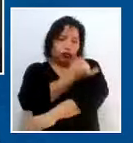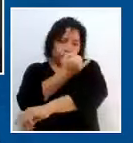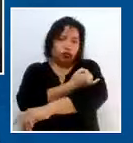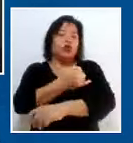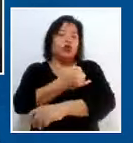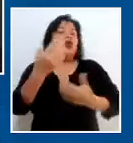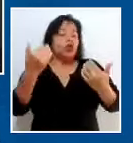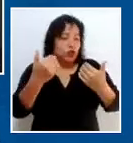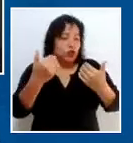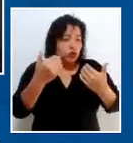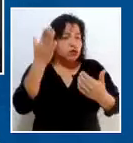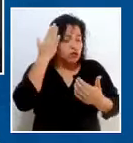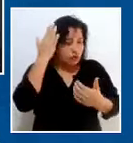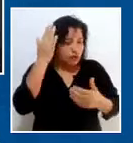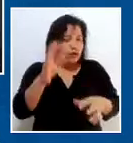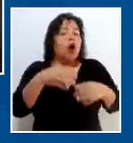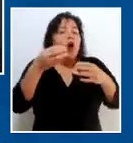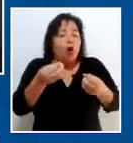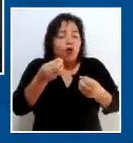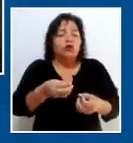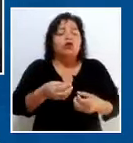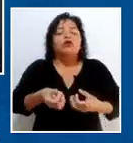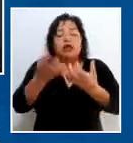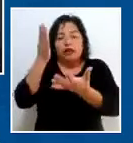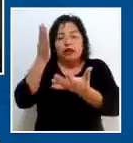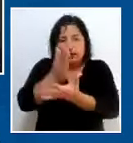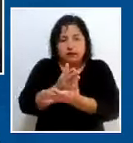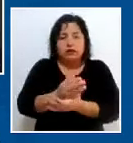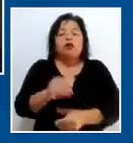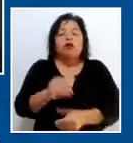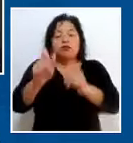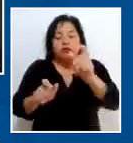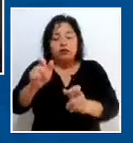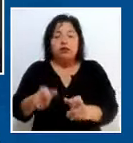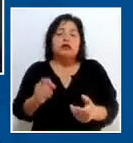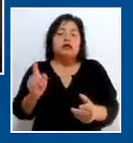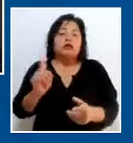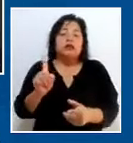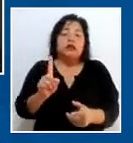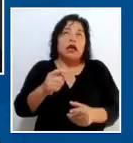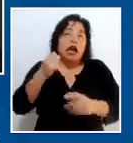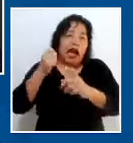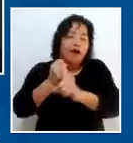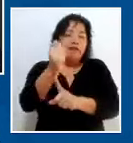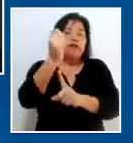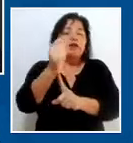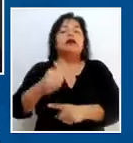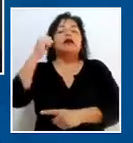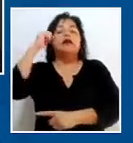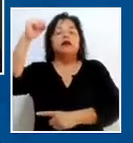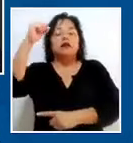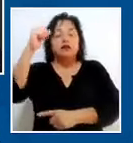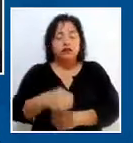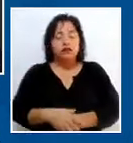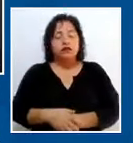aquellos funcionarios que deliberadamente infrinjan o afecten el ejercicio de este derecho fundamental,